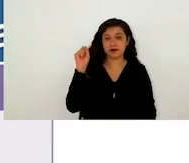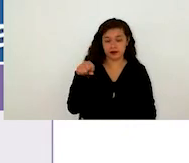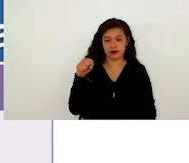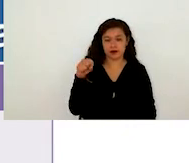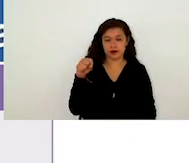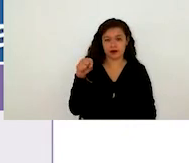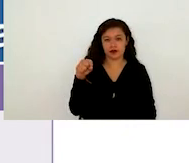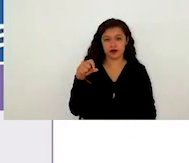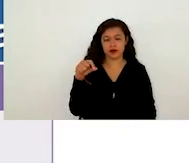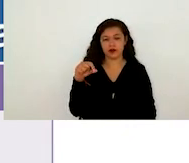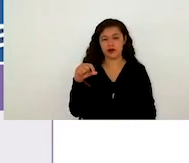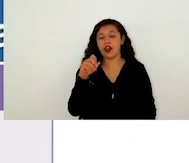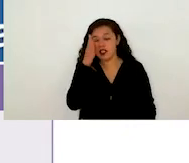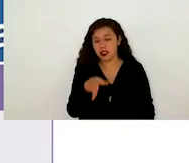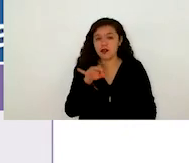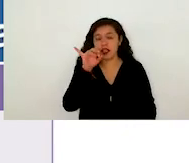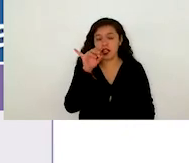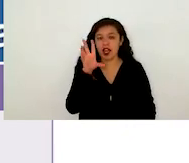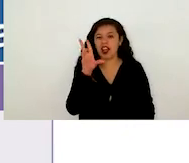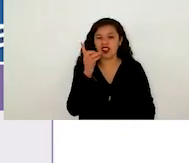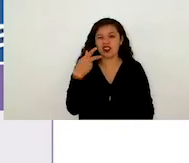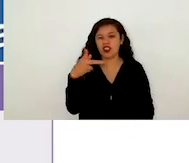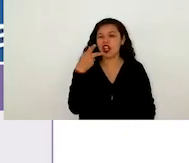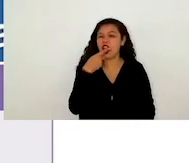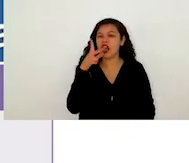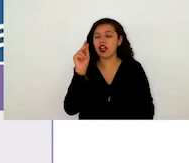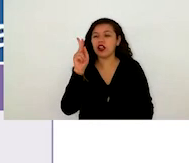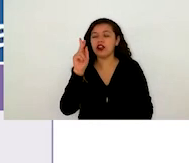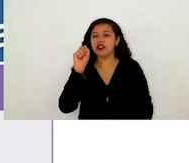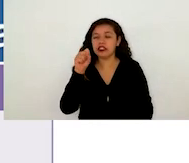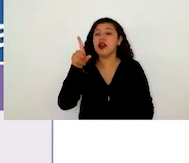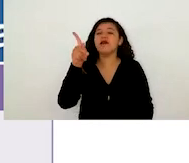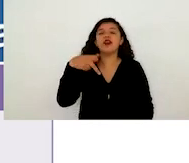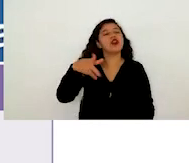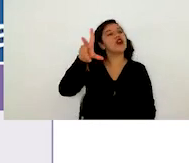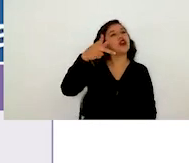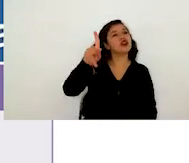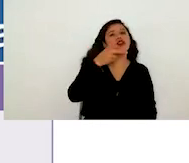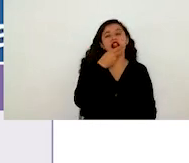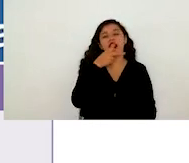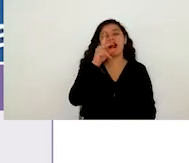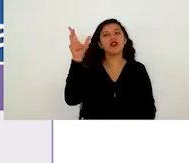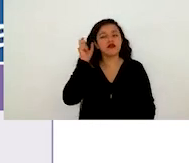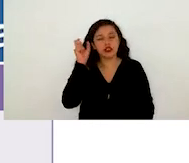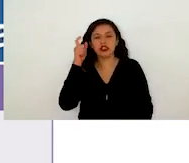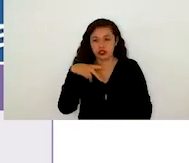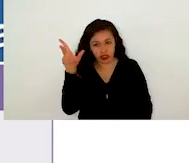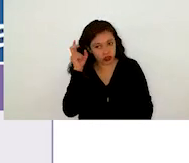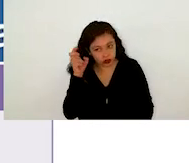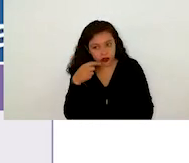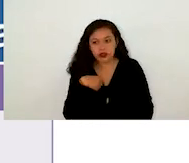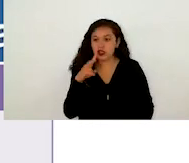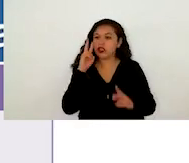noten lo que está diciendo de lo que estoy escuchando esto quiere decir si te escucho estoy atento te estoy viendo